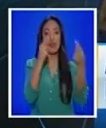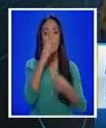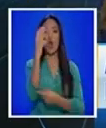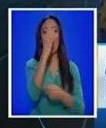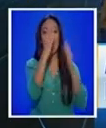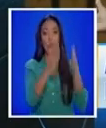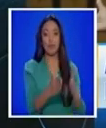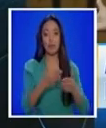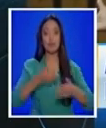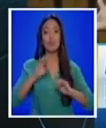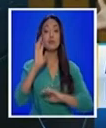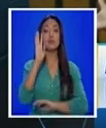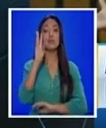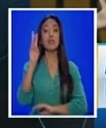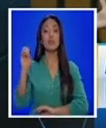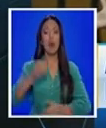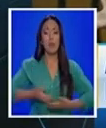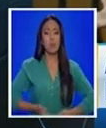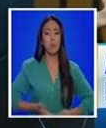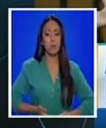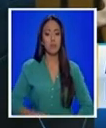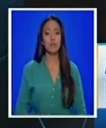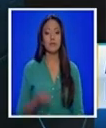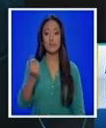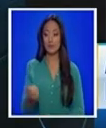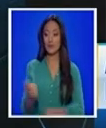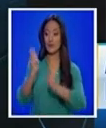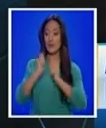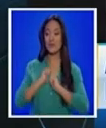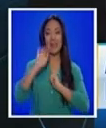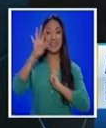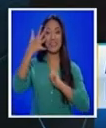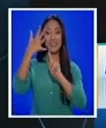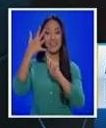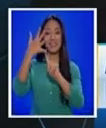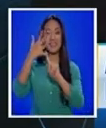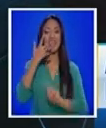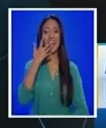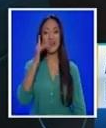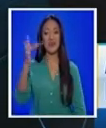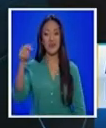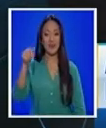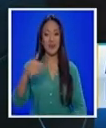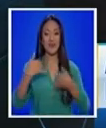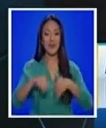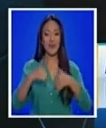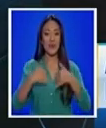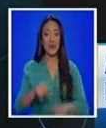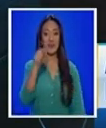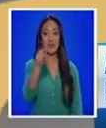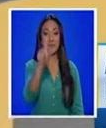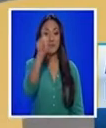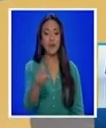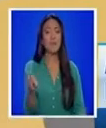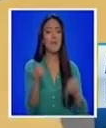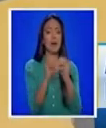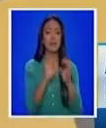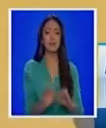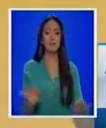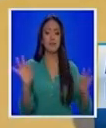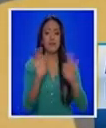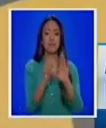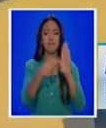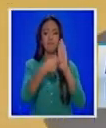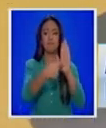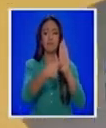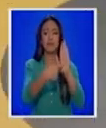de los 60 kilogramos. Ecuador suma su quinta medalla de oro en los Juegos. Montaño fue el más destacado de su división